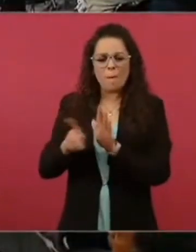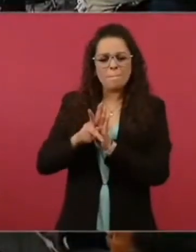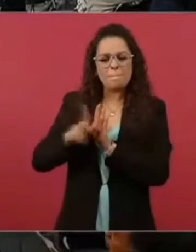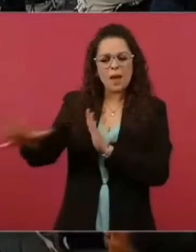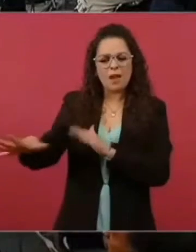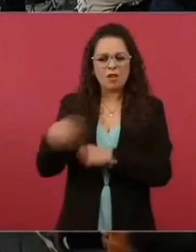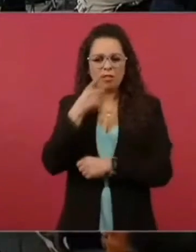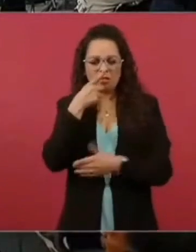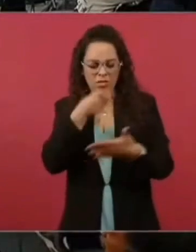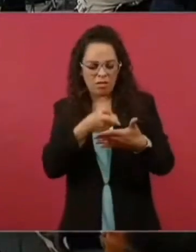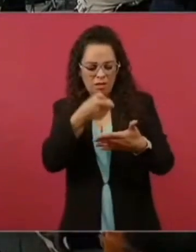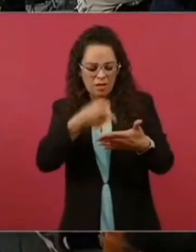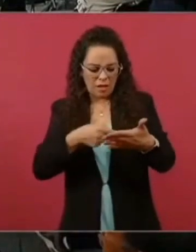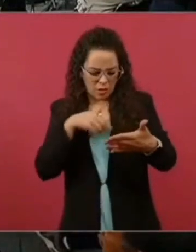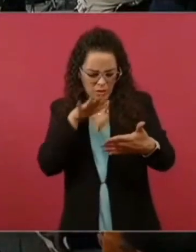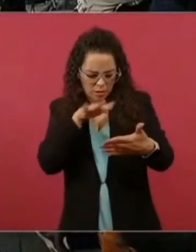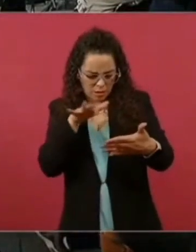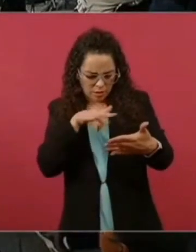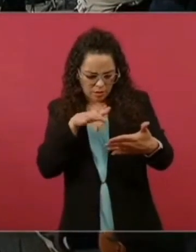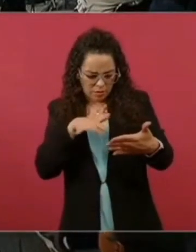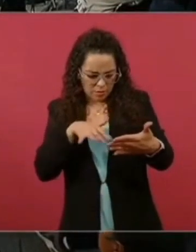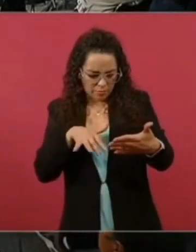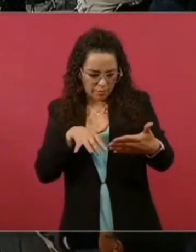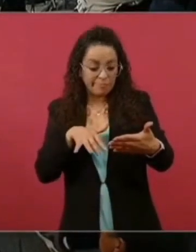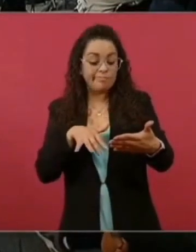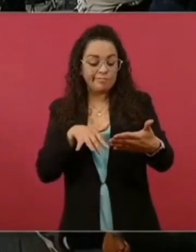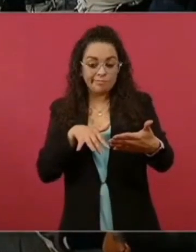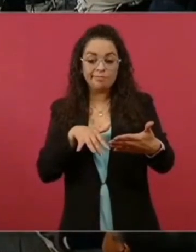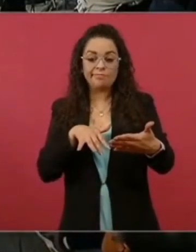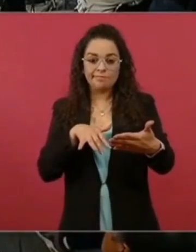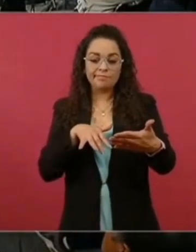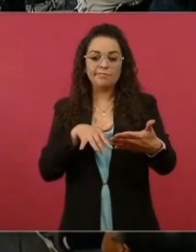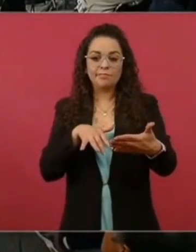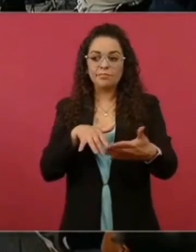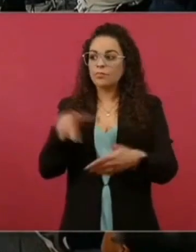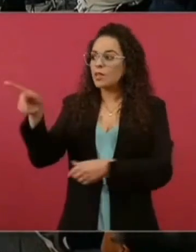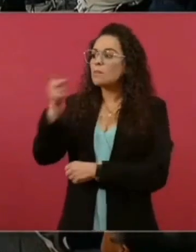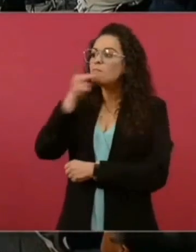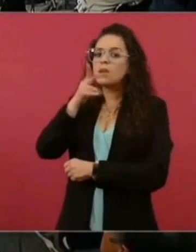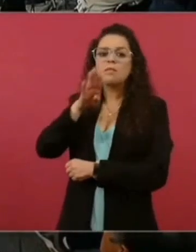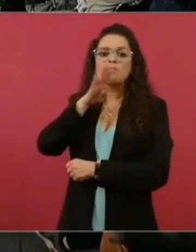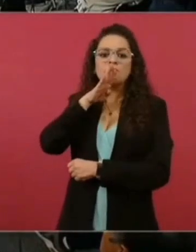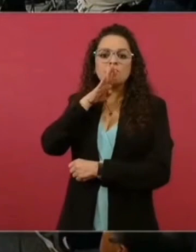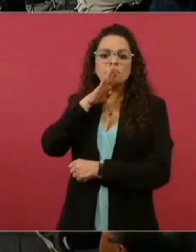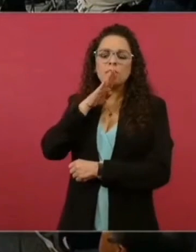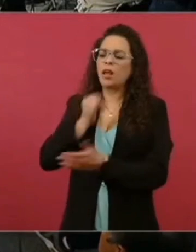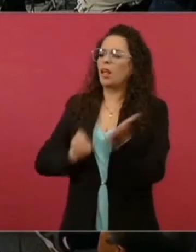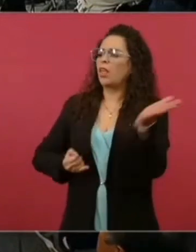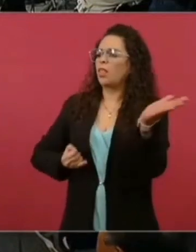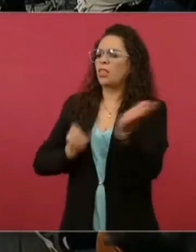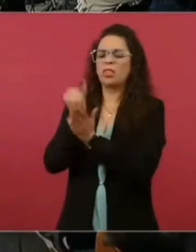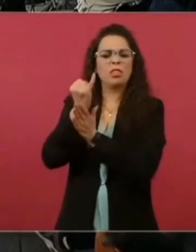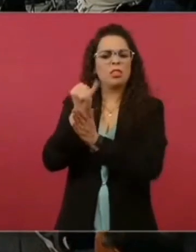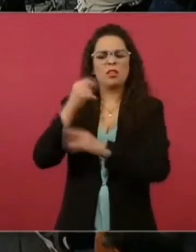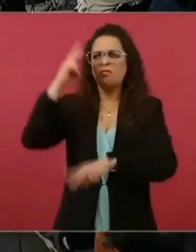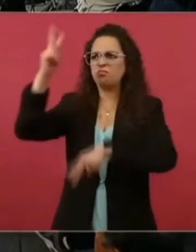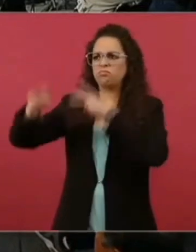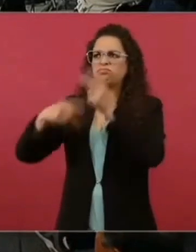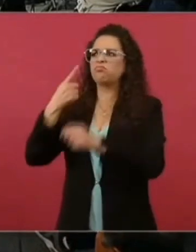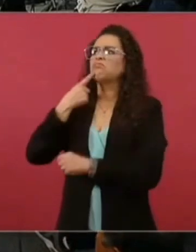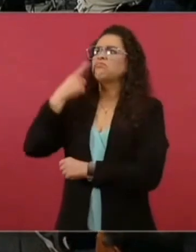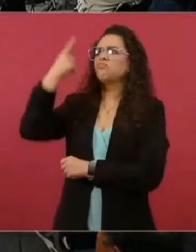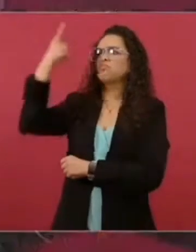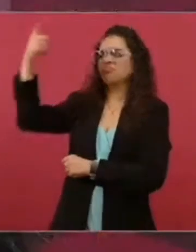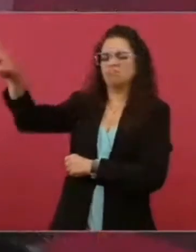Una de unos papás que fueron a denunciar a su hijo porque ya había